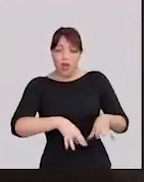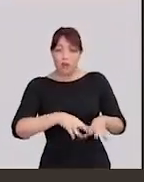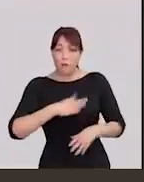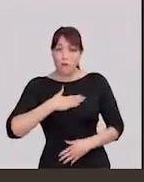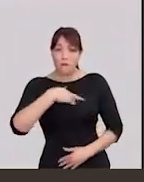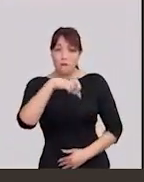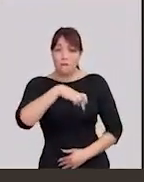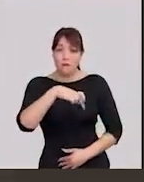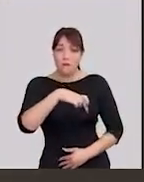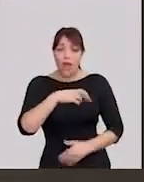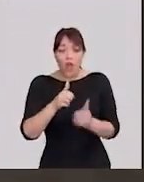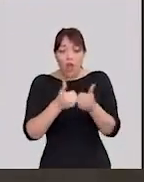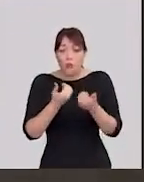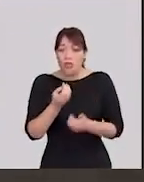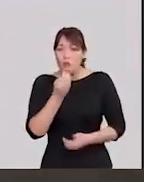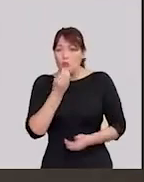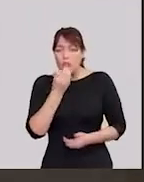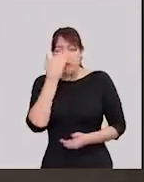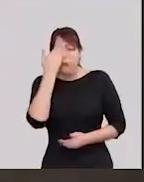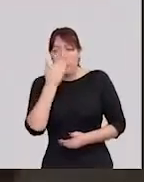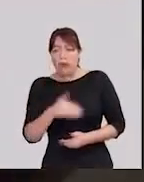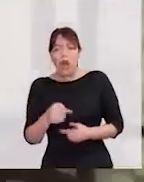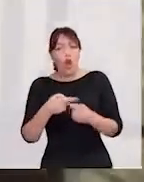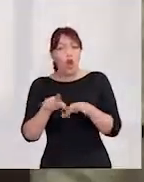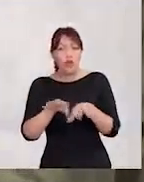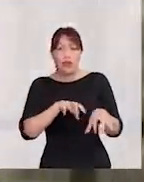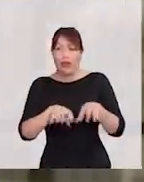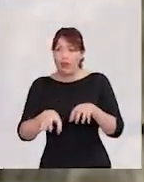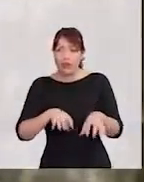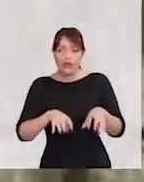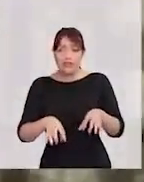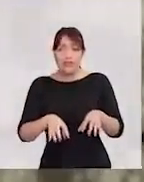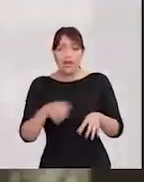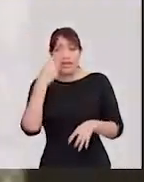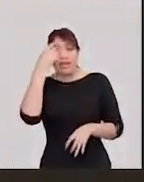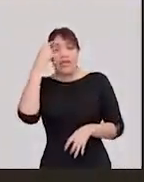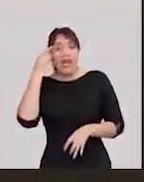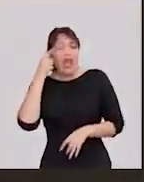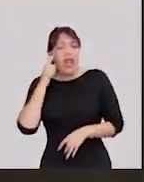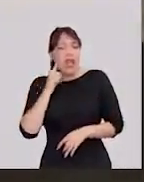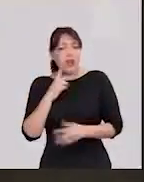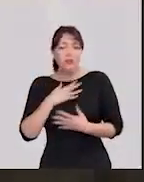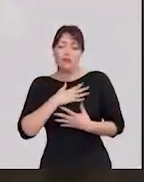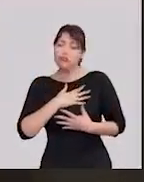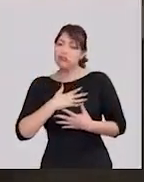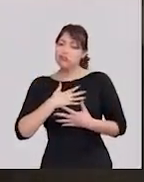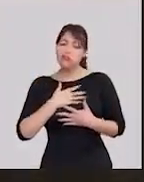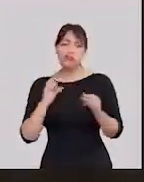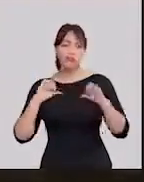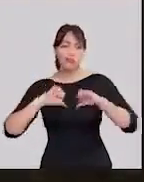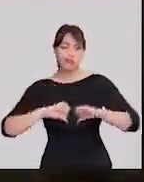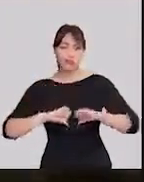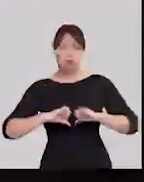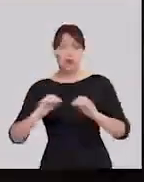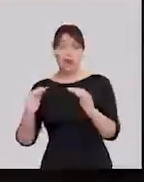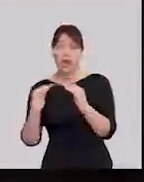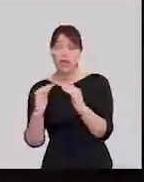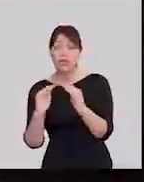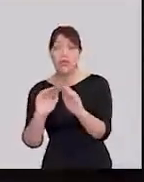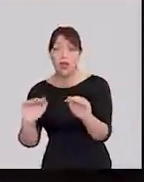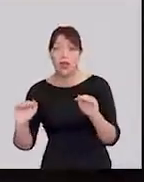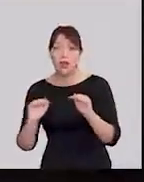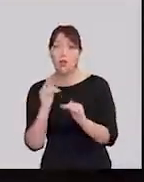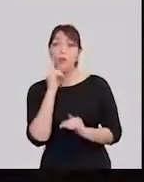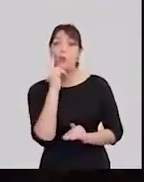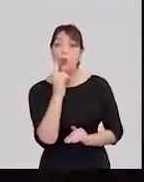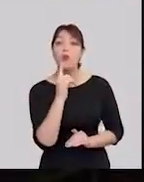de mi papá, alimentarme de pan podrido y tantos otros episodios me hirieron hasta lo más profundo. Y en el Sename había una